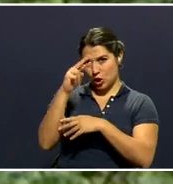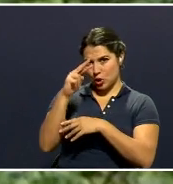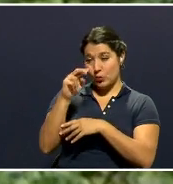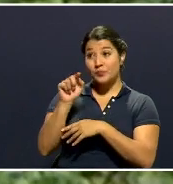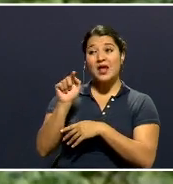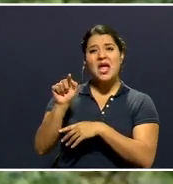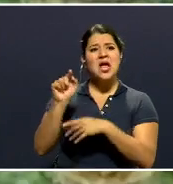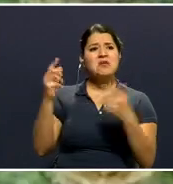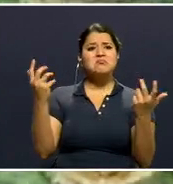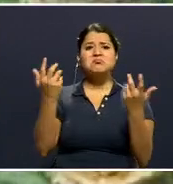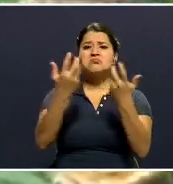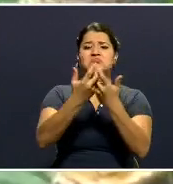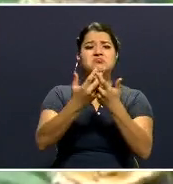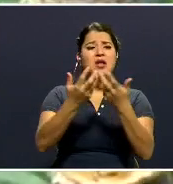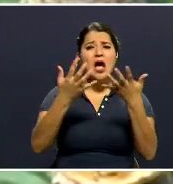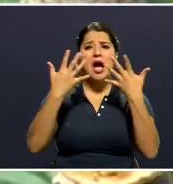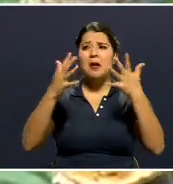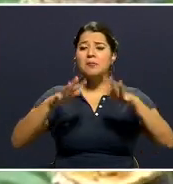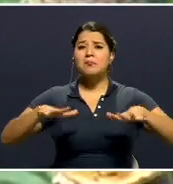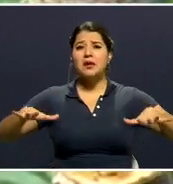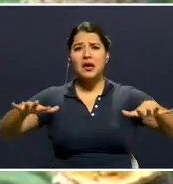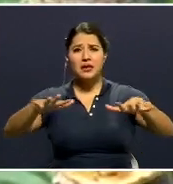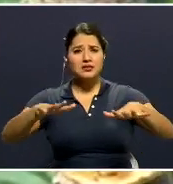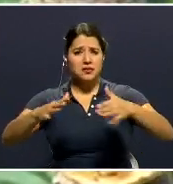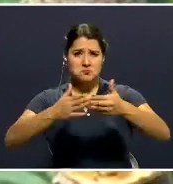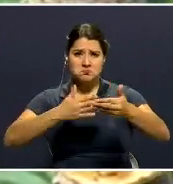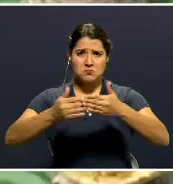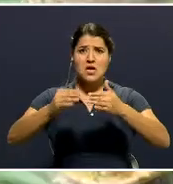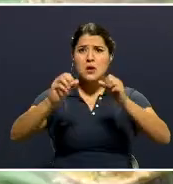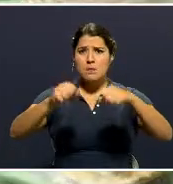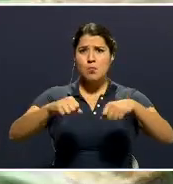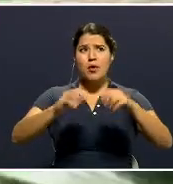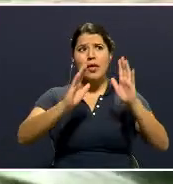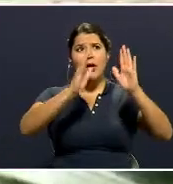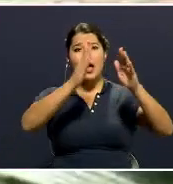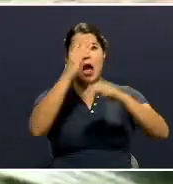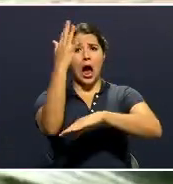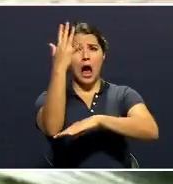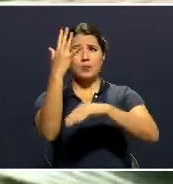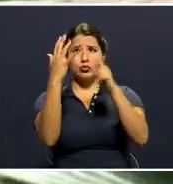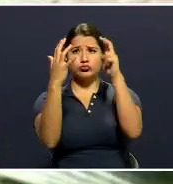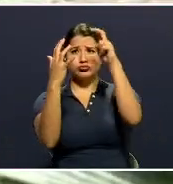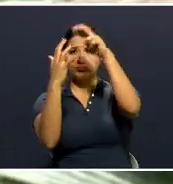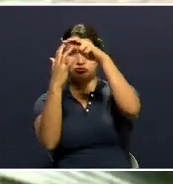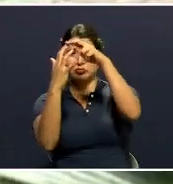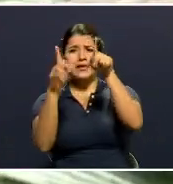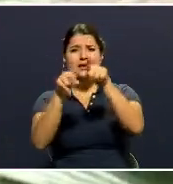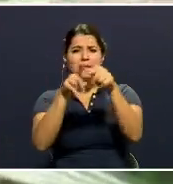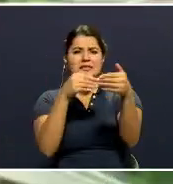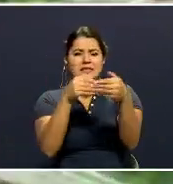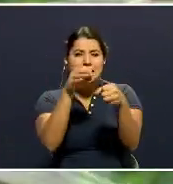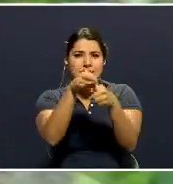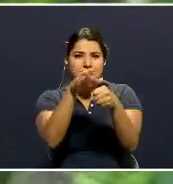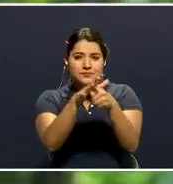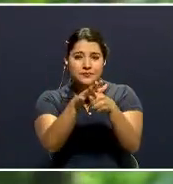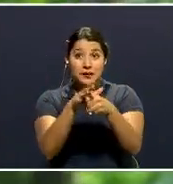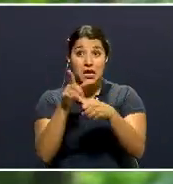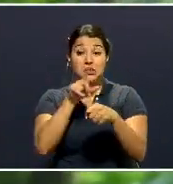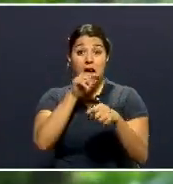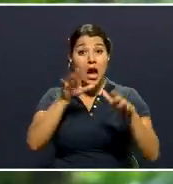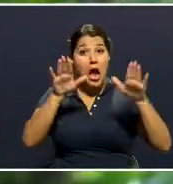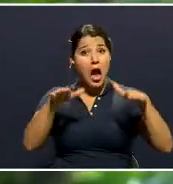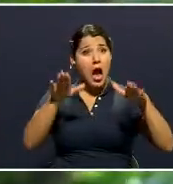adapta a la mayoría de los ambientes y puede habitar en lo alto de los árboles y en los alrededores de sembradíos. Es un